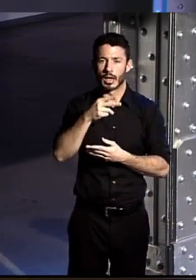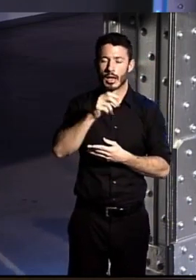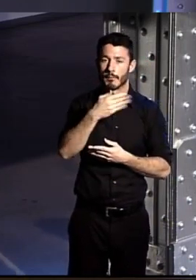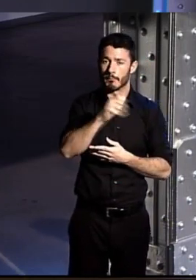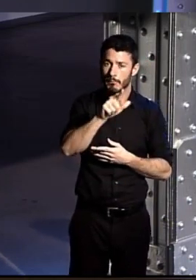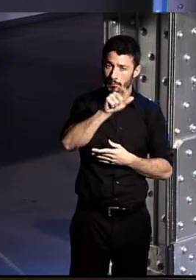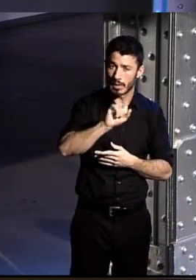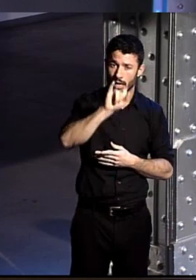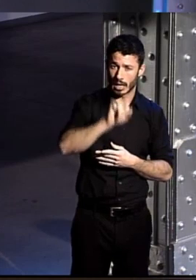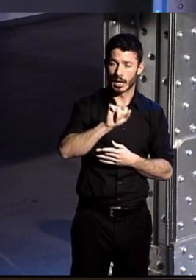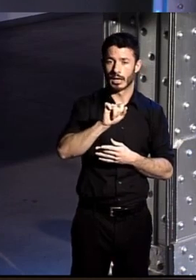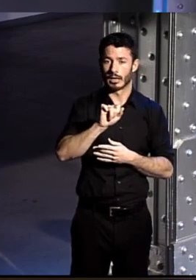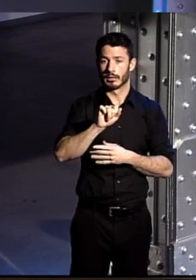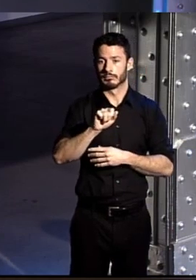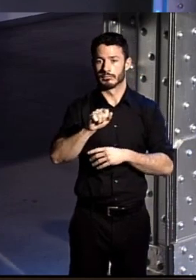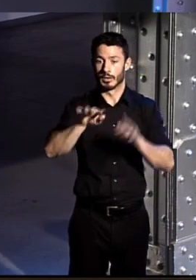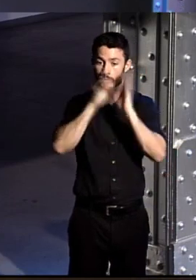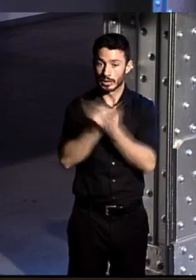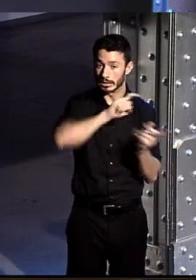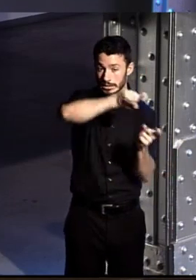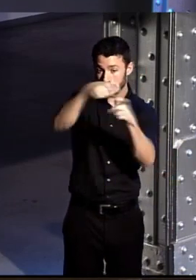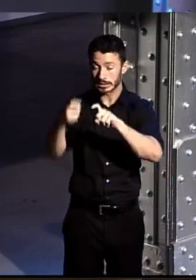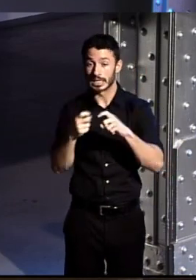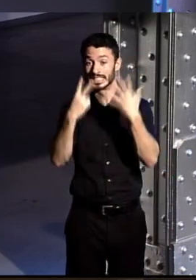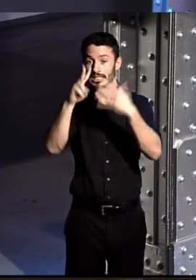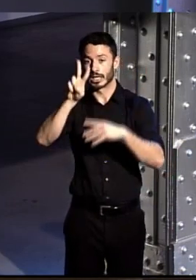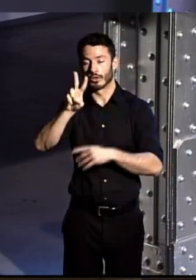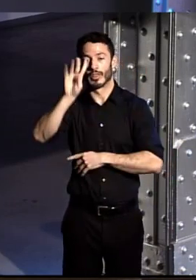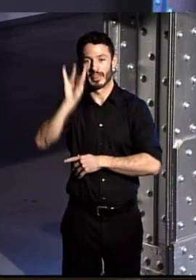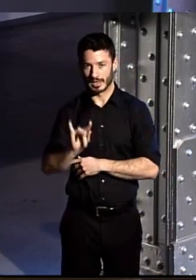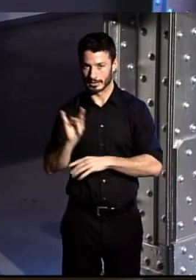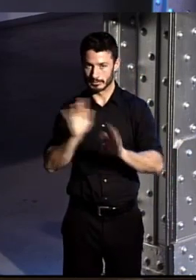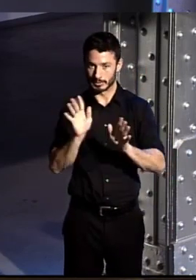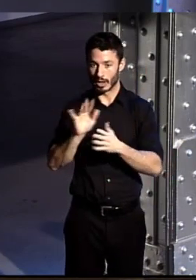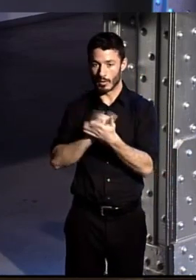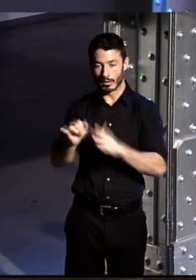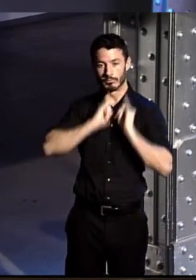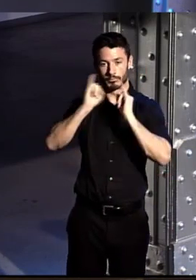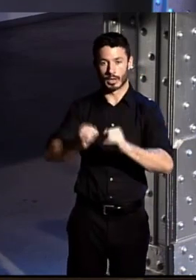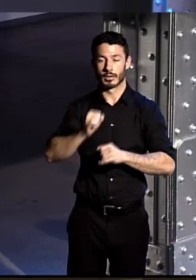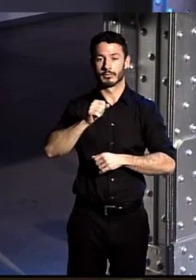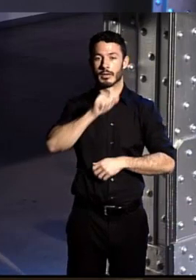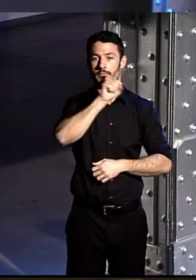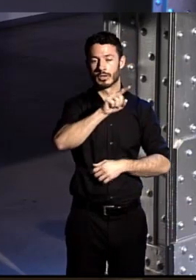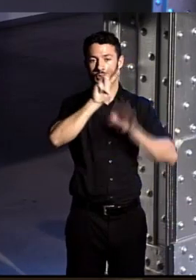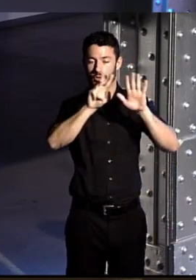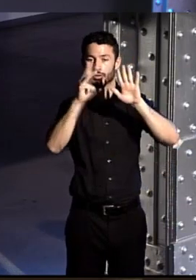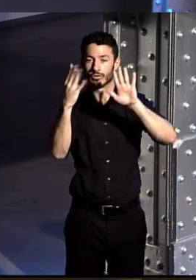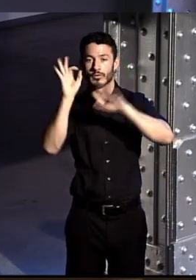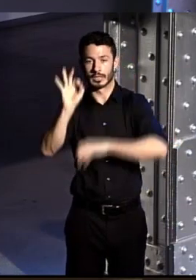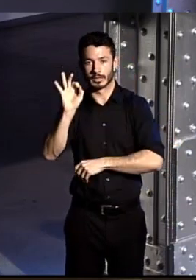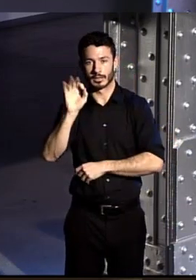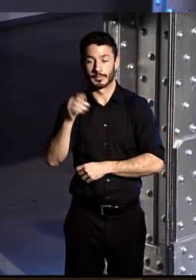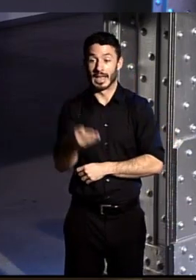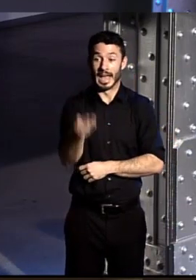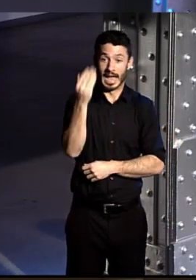que sabéis que dio la vuelta al mundo en 72 días y que llegó a Nueva York tal día como ayer de 1890, como se llama Vida en Martes, no pudimos hacerlo ayer